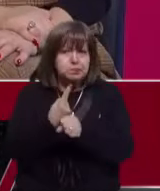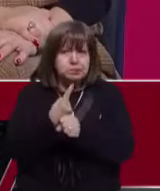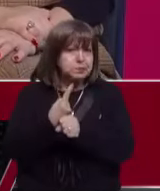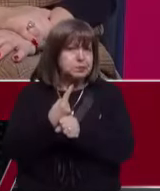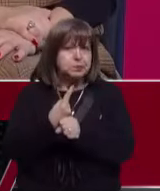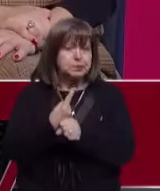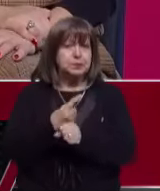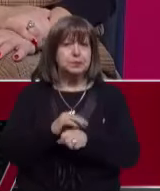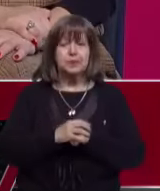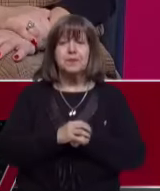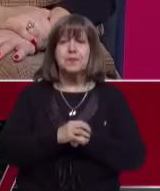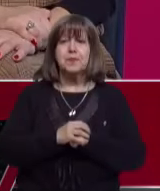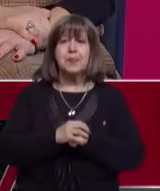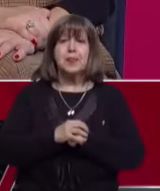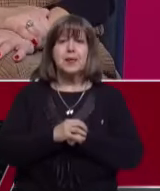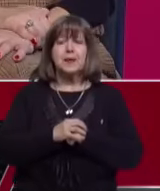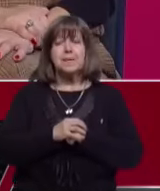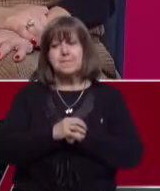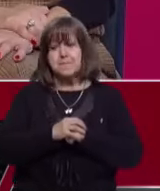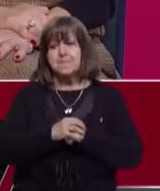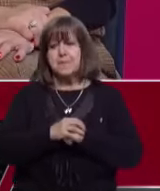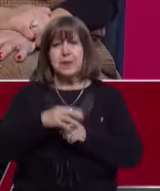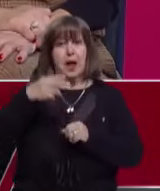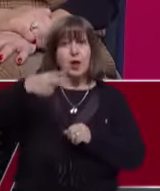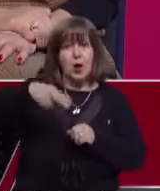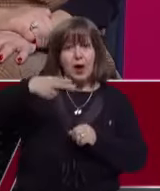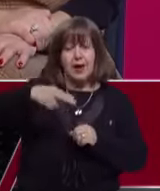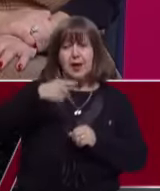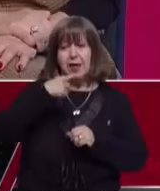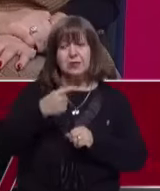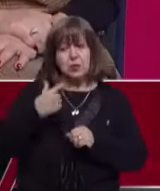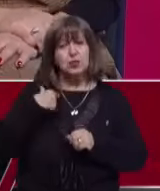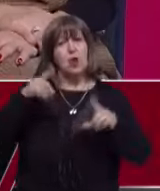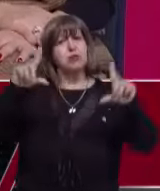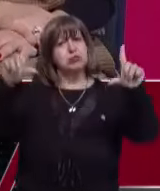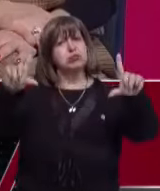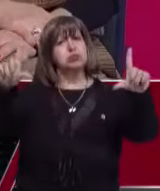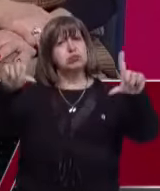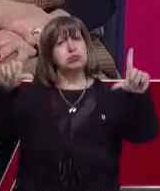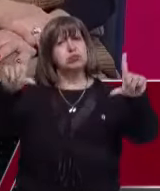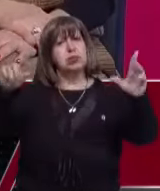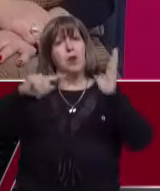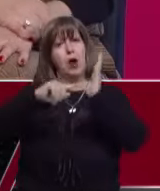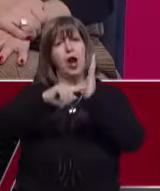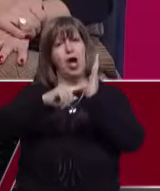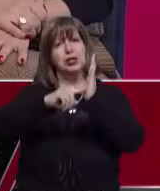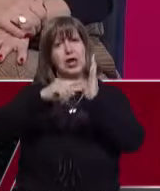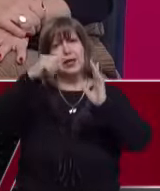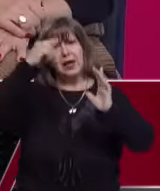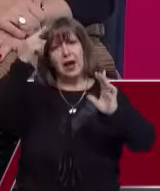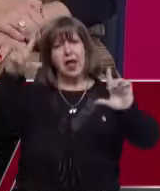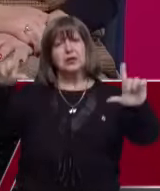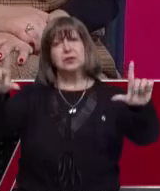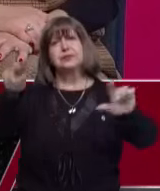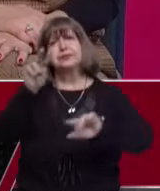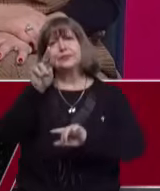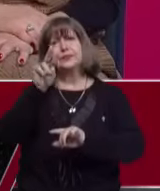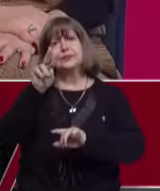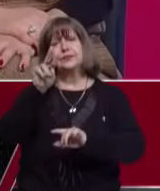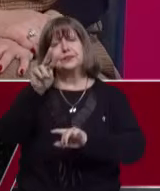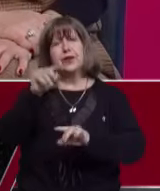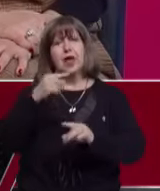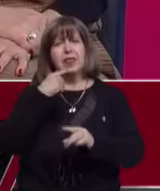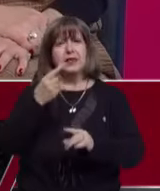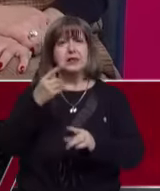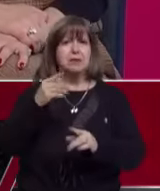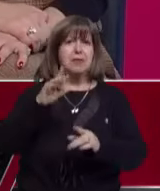estado muy atentos todos siguiendo las las distintas transmisiones nacionales de lo que pasa en corrientes y en muchos de los casos nuestros colegas decían si